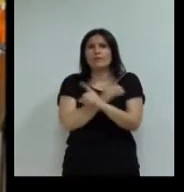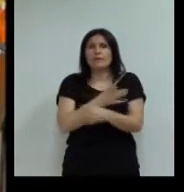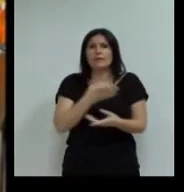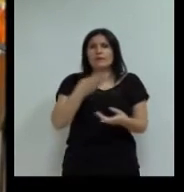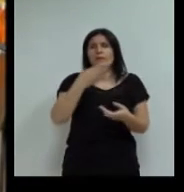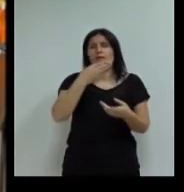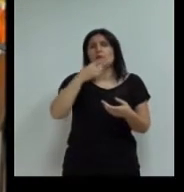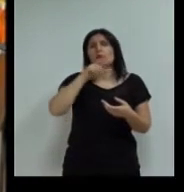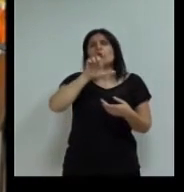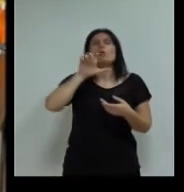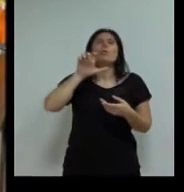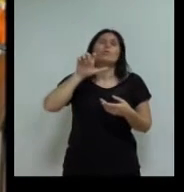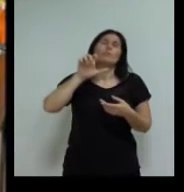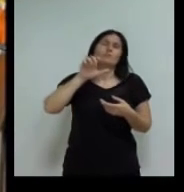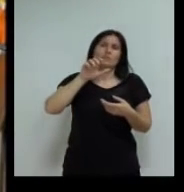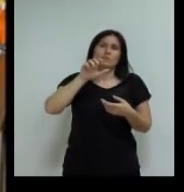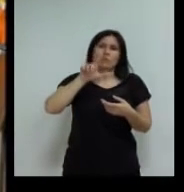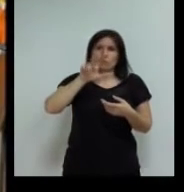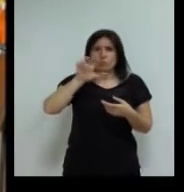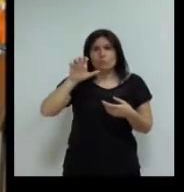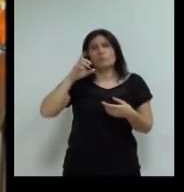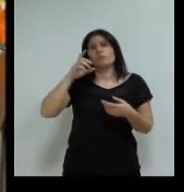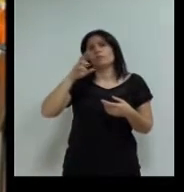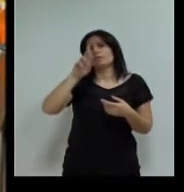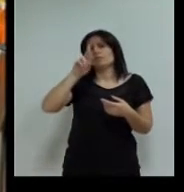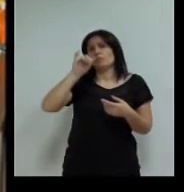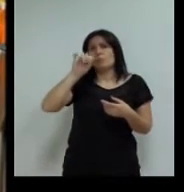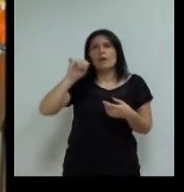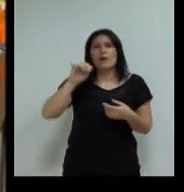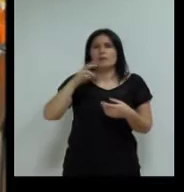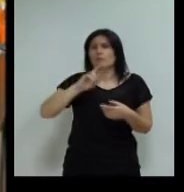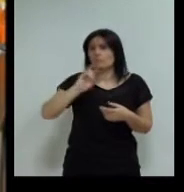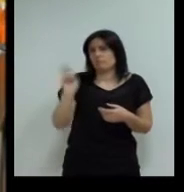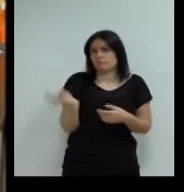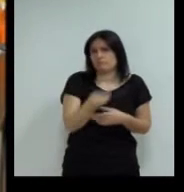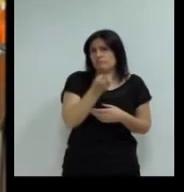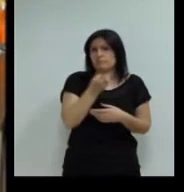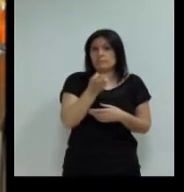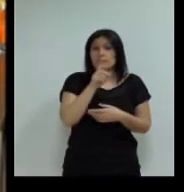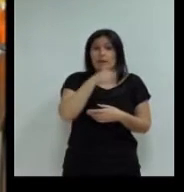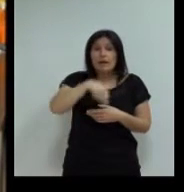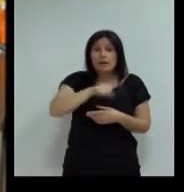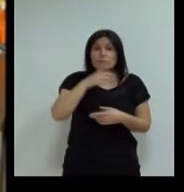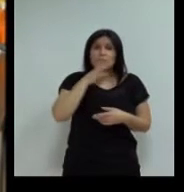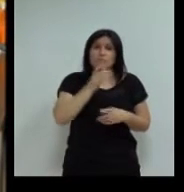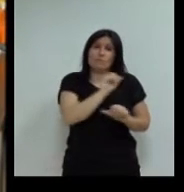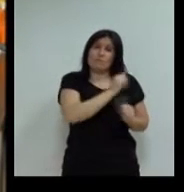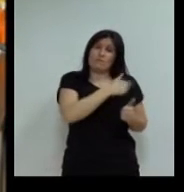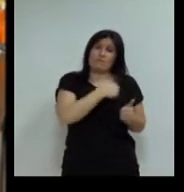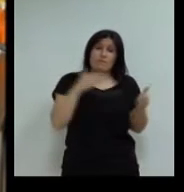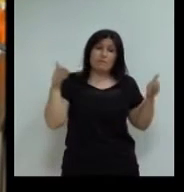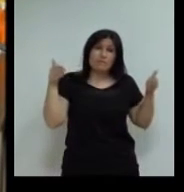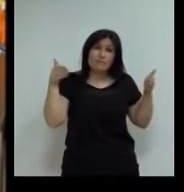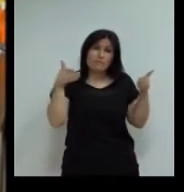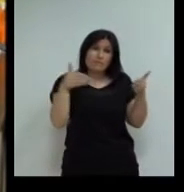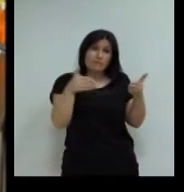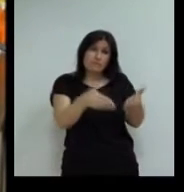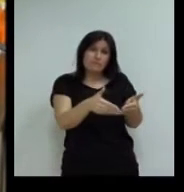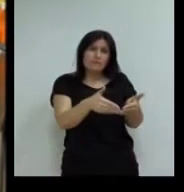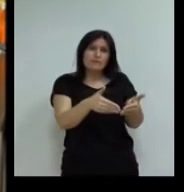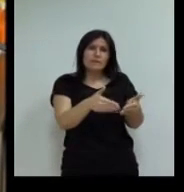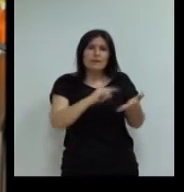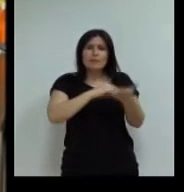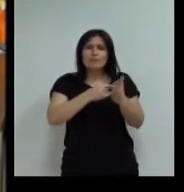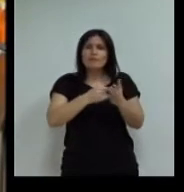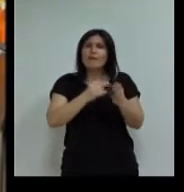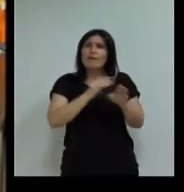Blu-ray o cine digital. Ahí es donde nosotros nos hemos centrado. Y el proyecto al